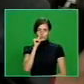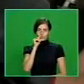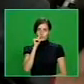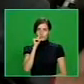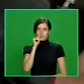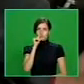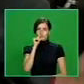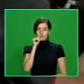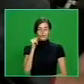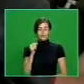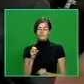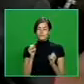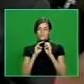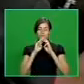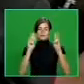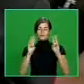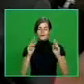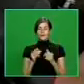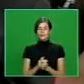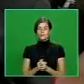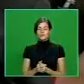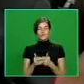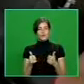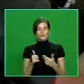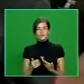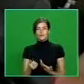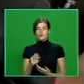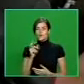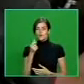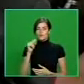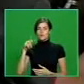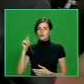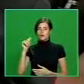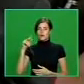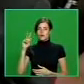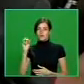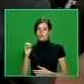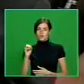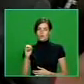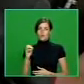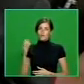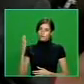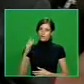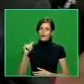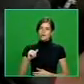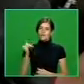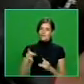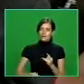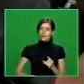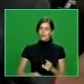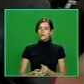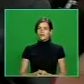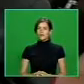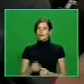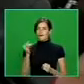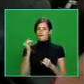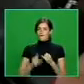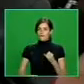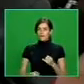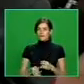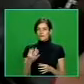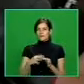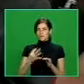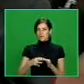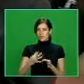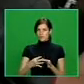director brillante maravilloso Gustavo damel estará llegando aquí a fines